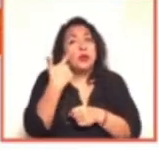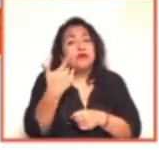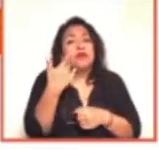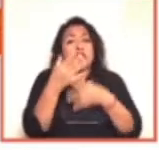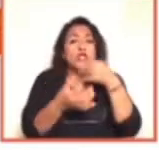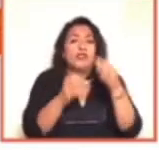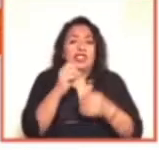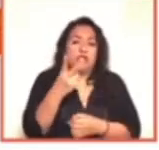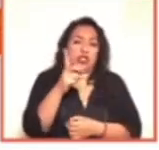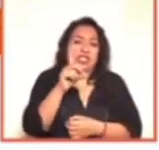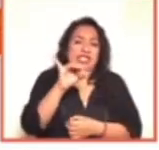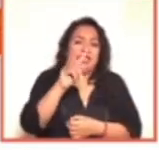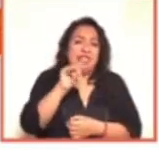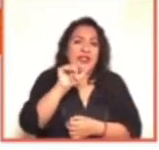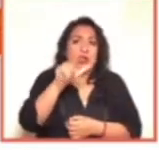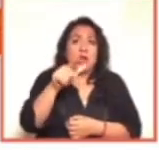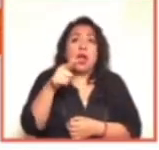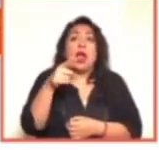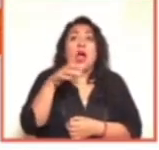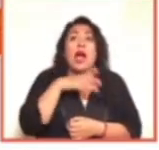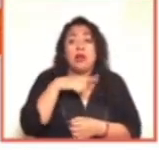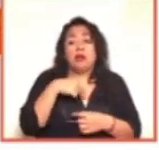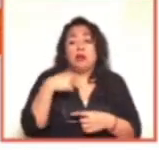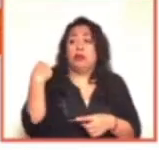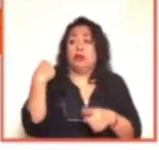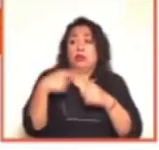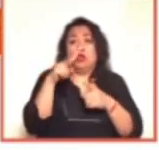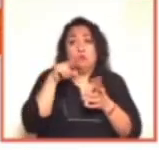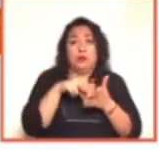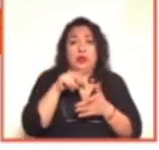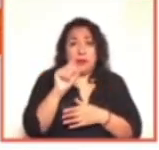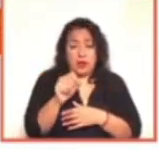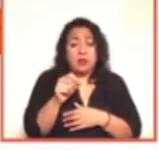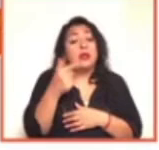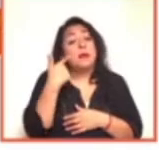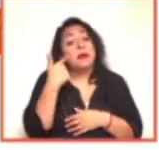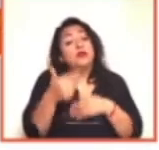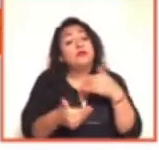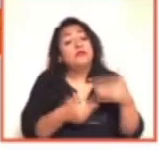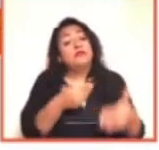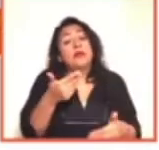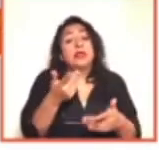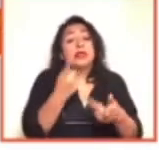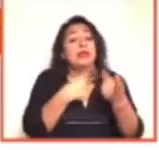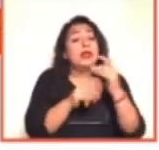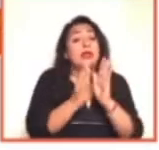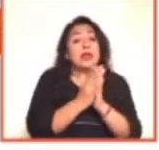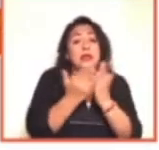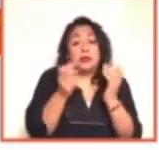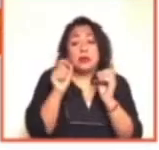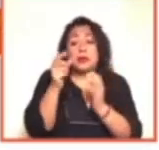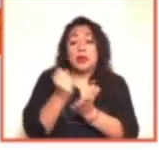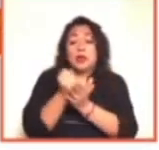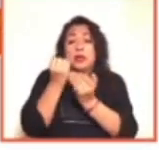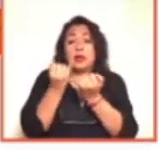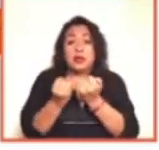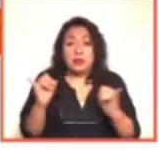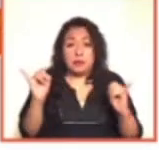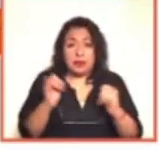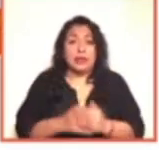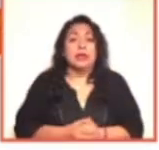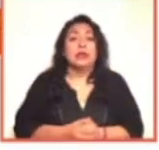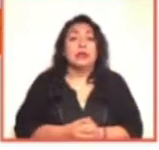Digital, en donde a lo largo de todo el 2020 y hasta ahora se ha hecho seguimiento de las librerías y de las editoriales independientes.